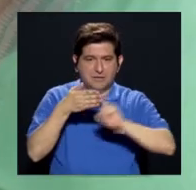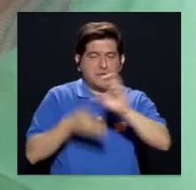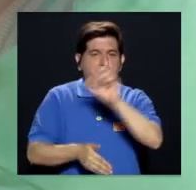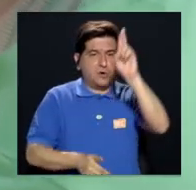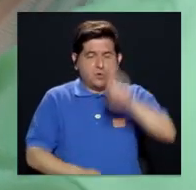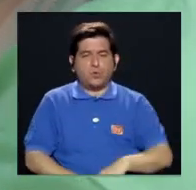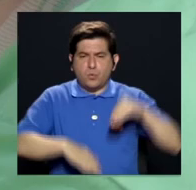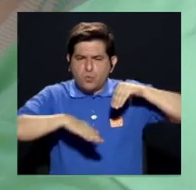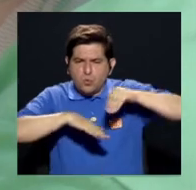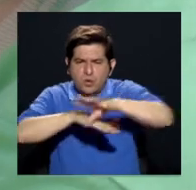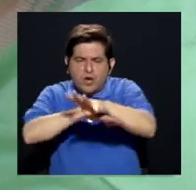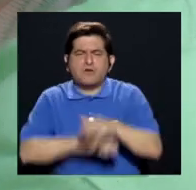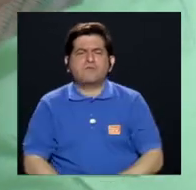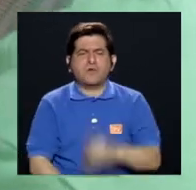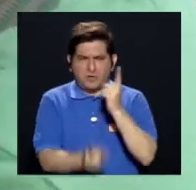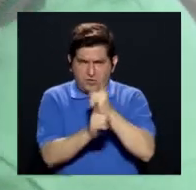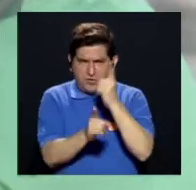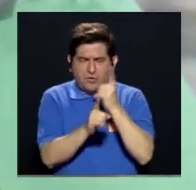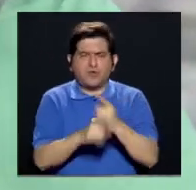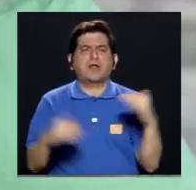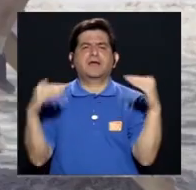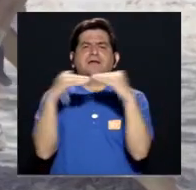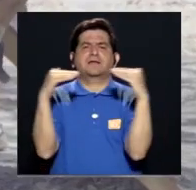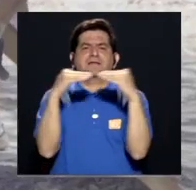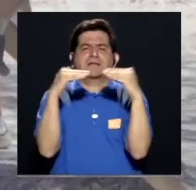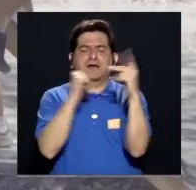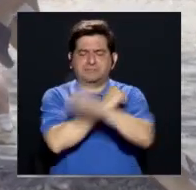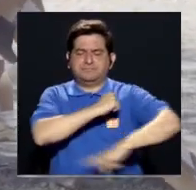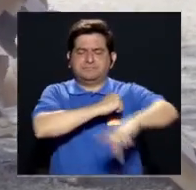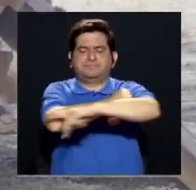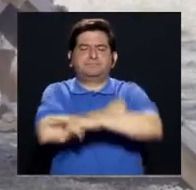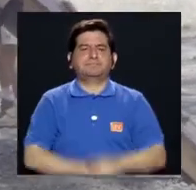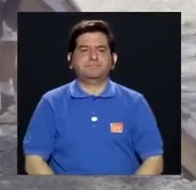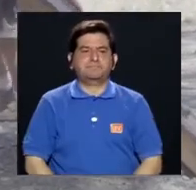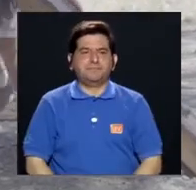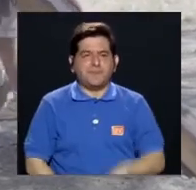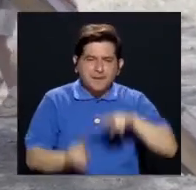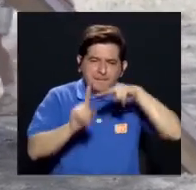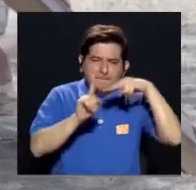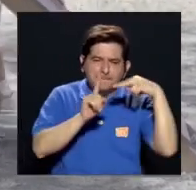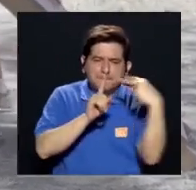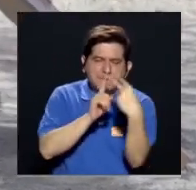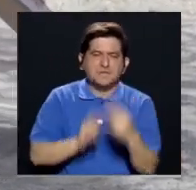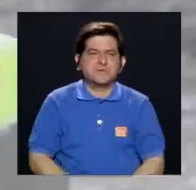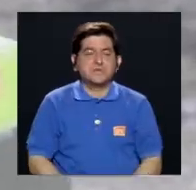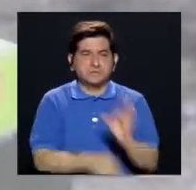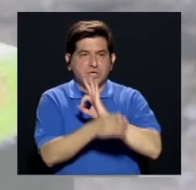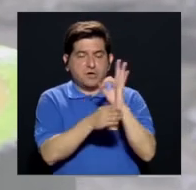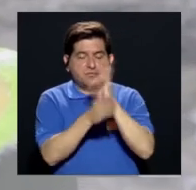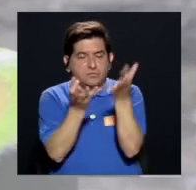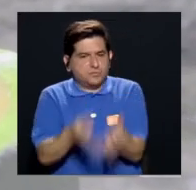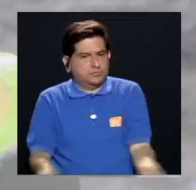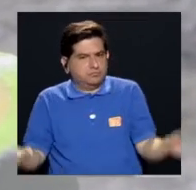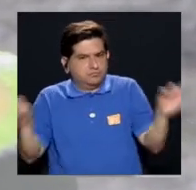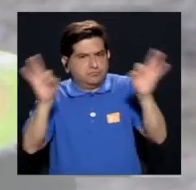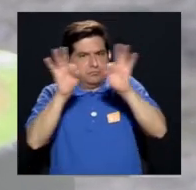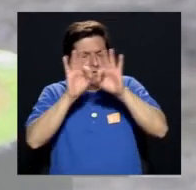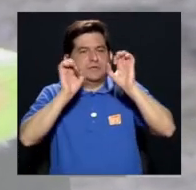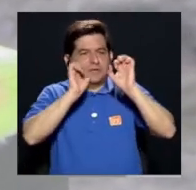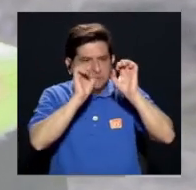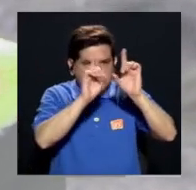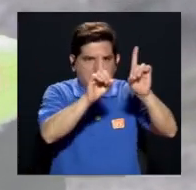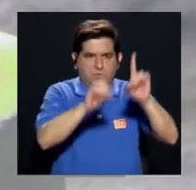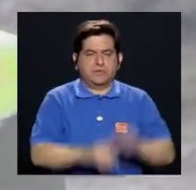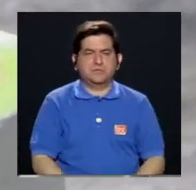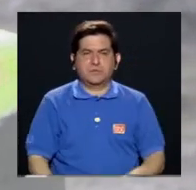Rica incida de manera más efectiva en la equidad en nuestro país. Y hay que visualizarla desde la función importantísima de la